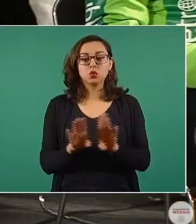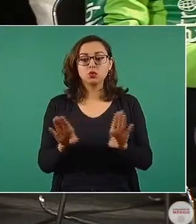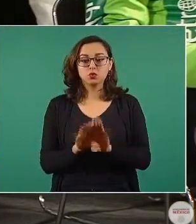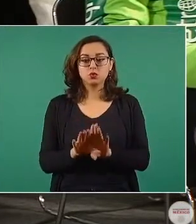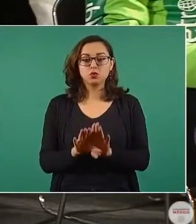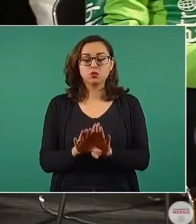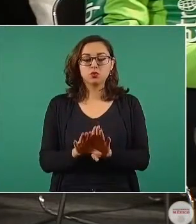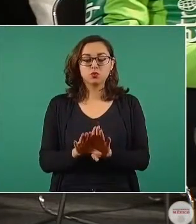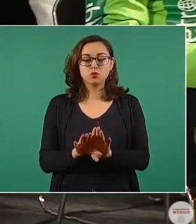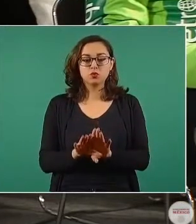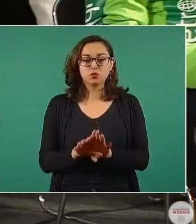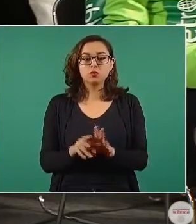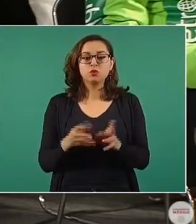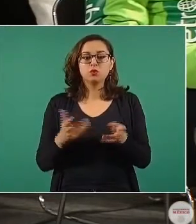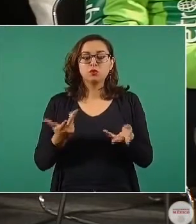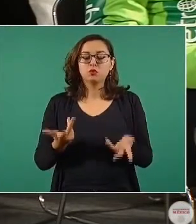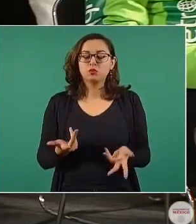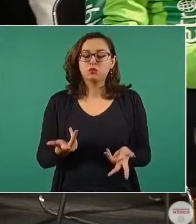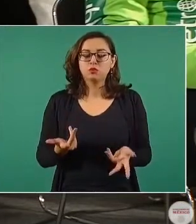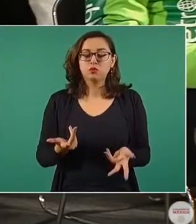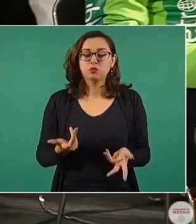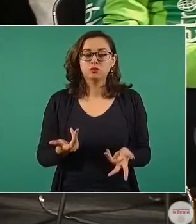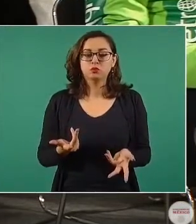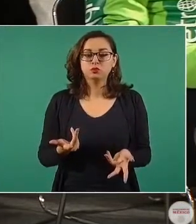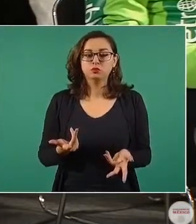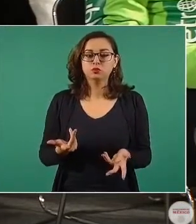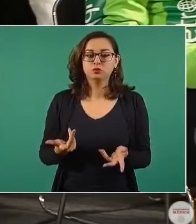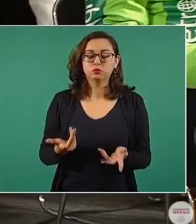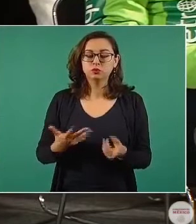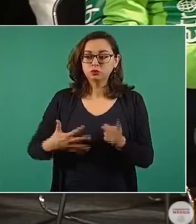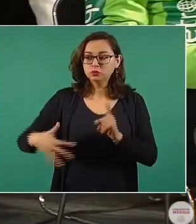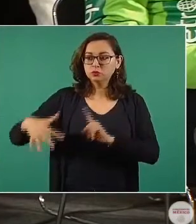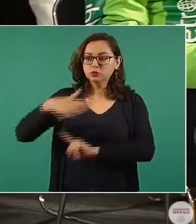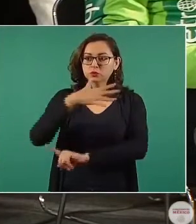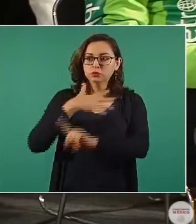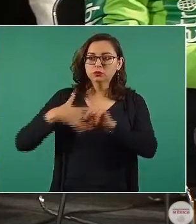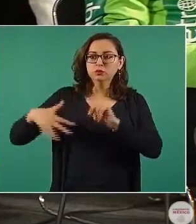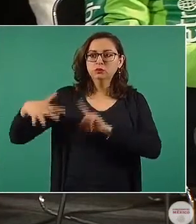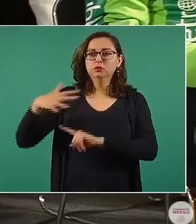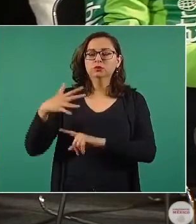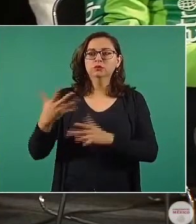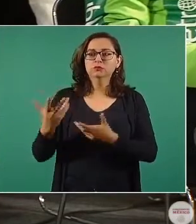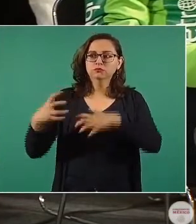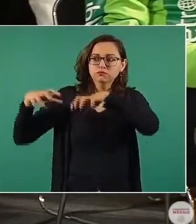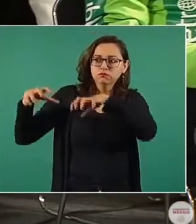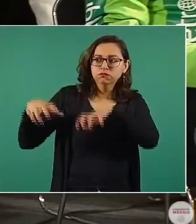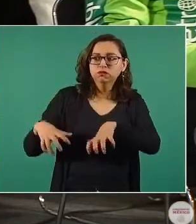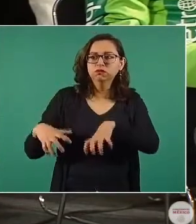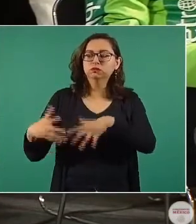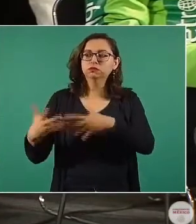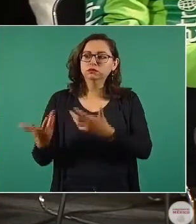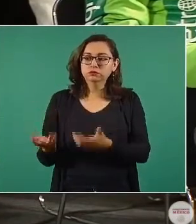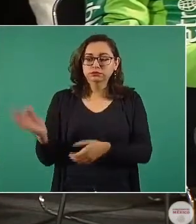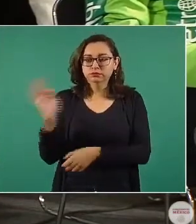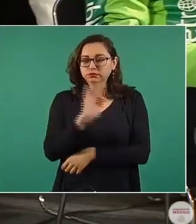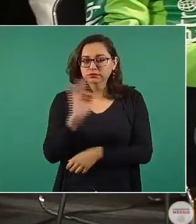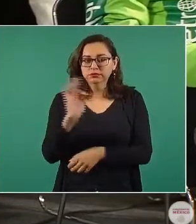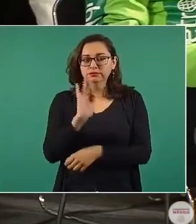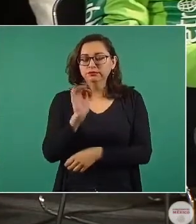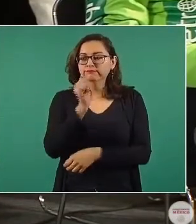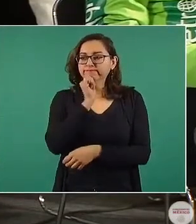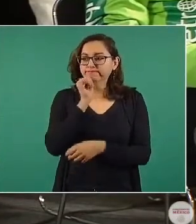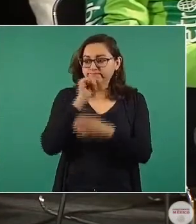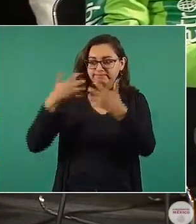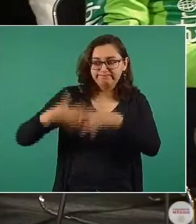qué plan tienen si realmente con las condiciones climatológicas no pueden comenzar a funcionar otra vez el